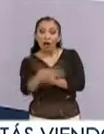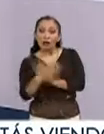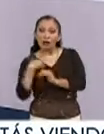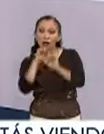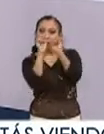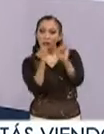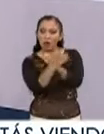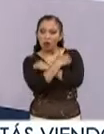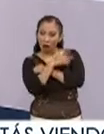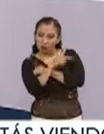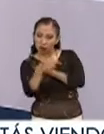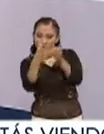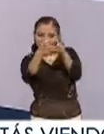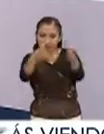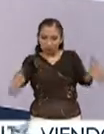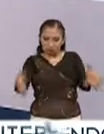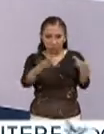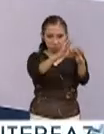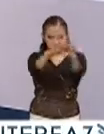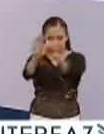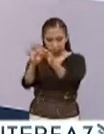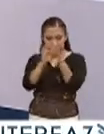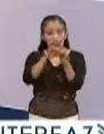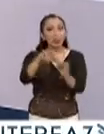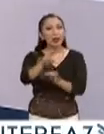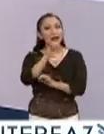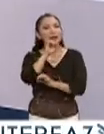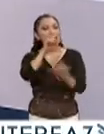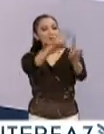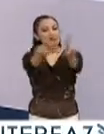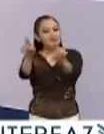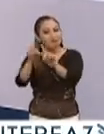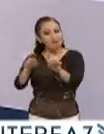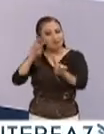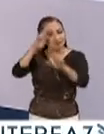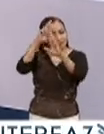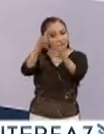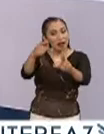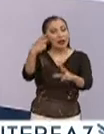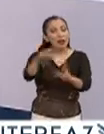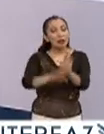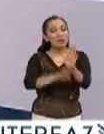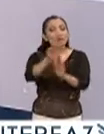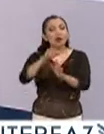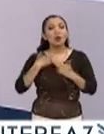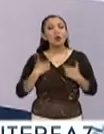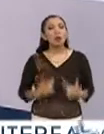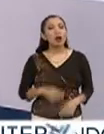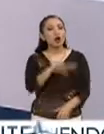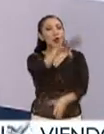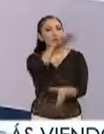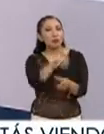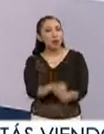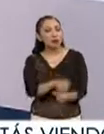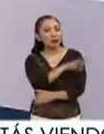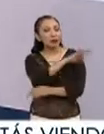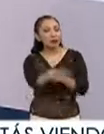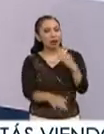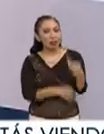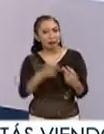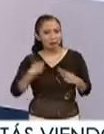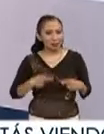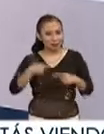un sistema educativo amplio, articulado, pero también diversificado, que ofrezca un desarrollo humano integral de toda